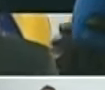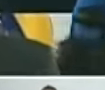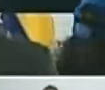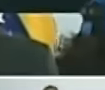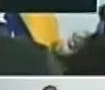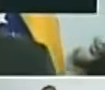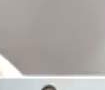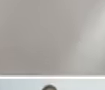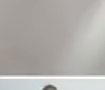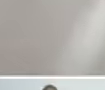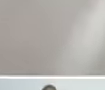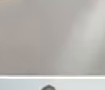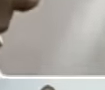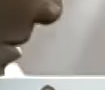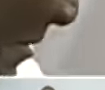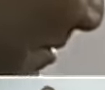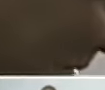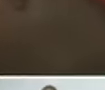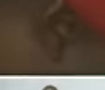trabajo.